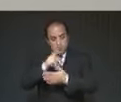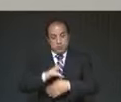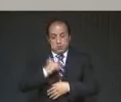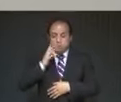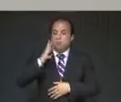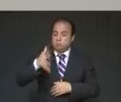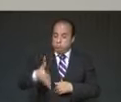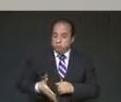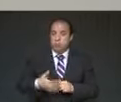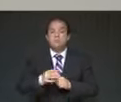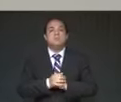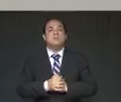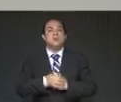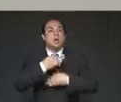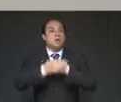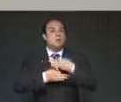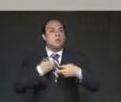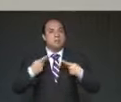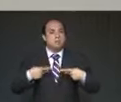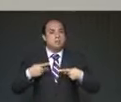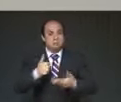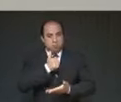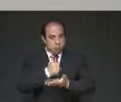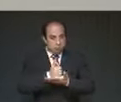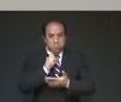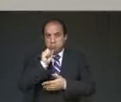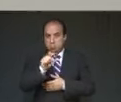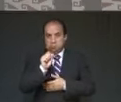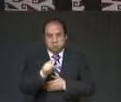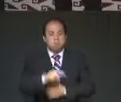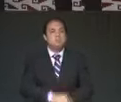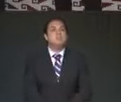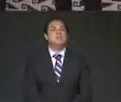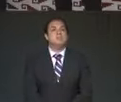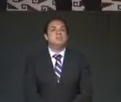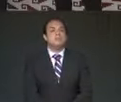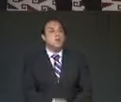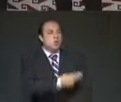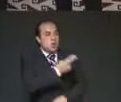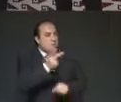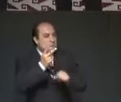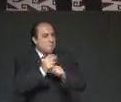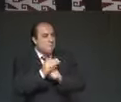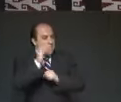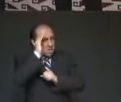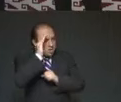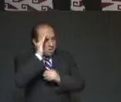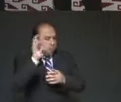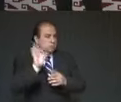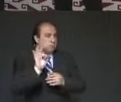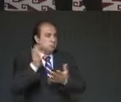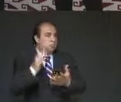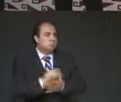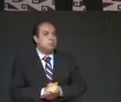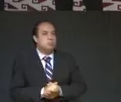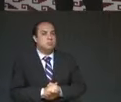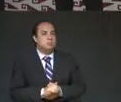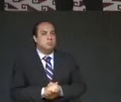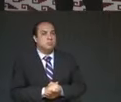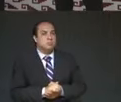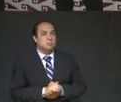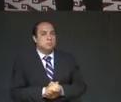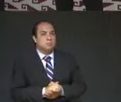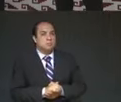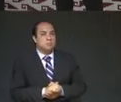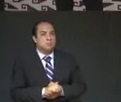y creo que es un orgullo para todos los habitantes de la ciudad. ¿A ustedes les llegó a pasar por la mente precisamente